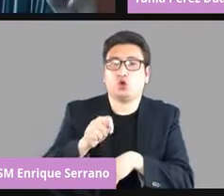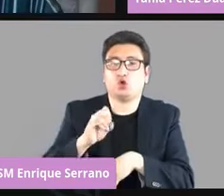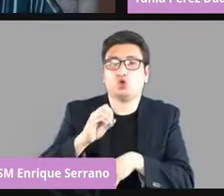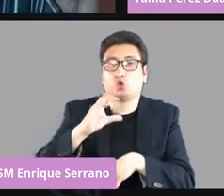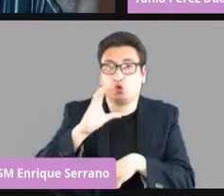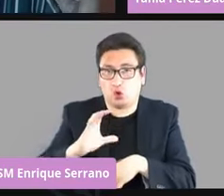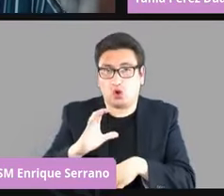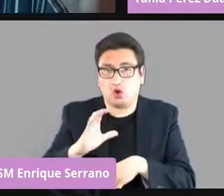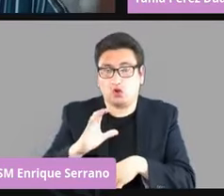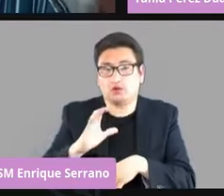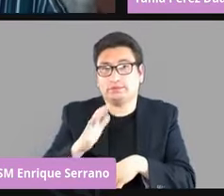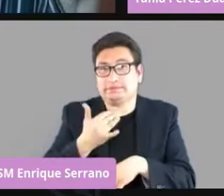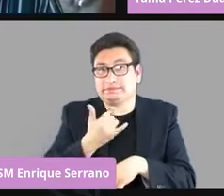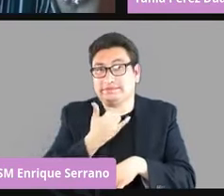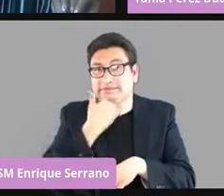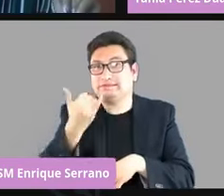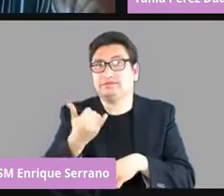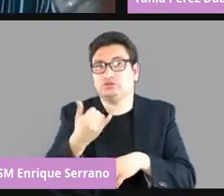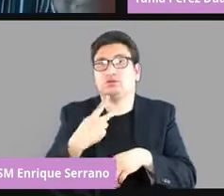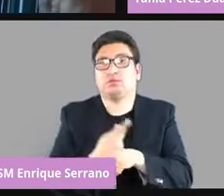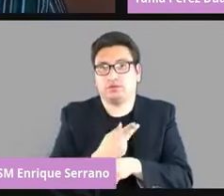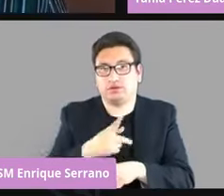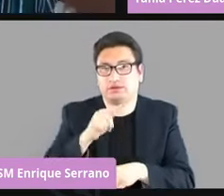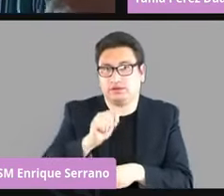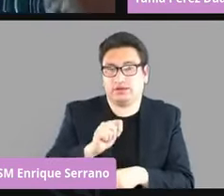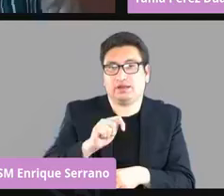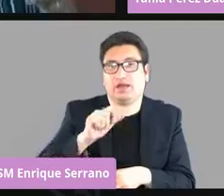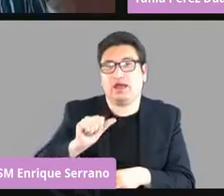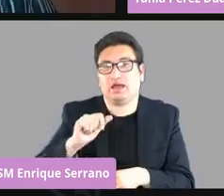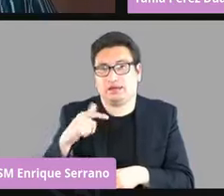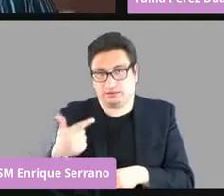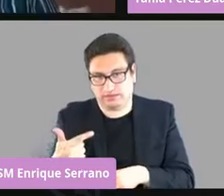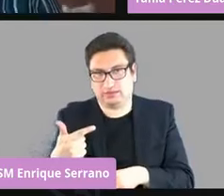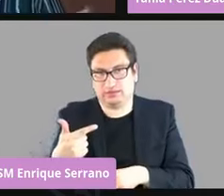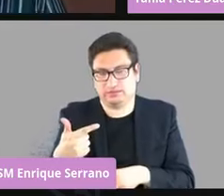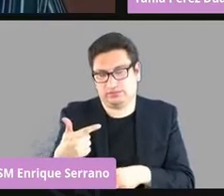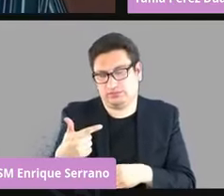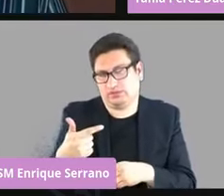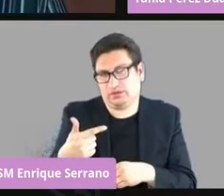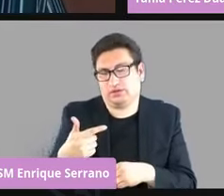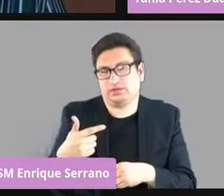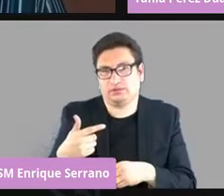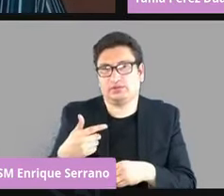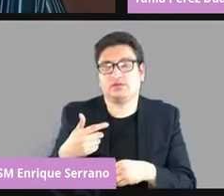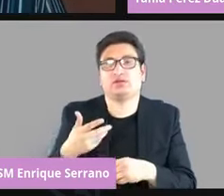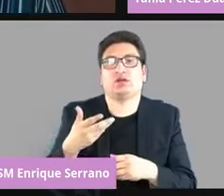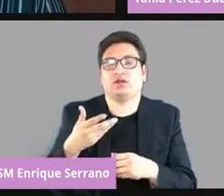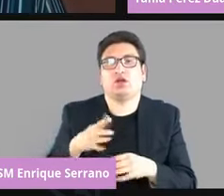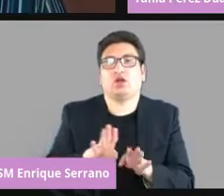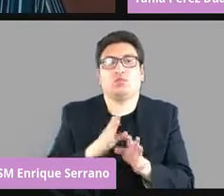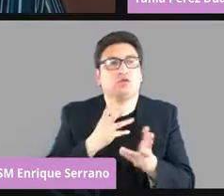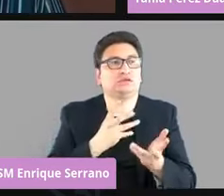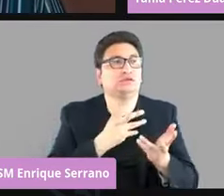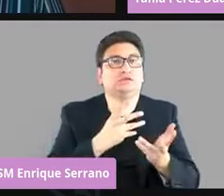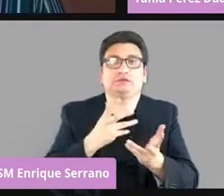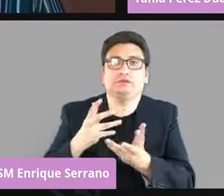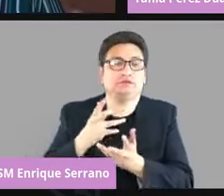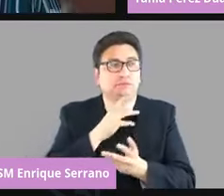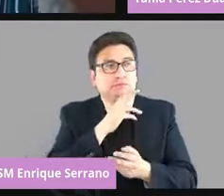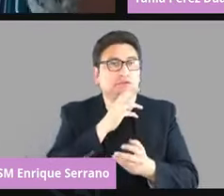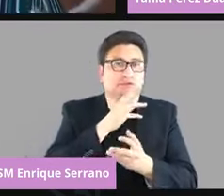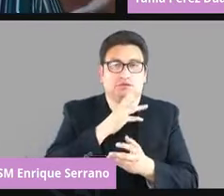habíamos visto, se diagnostica TAG, que supongo que es el trastorno por De ansiedad generalizada. de